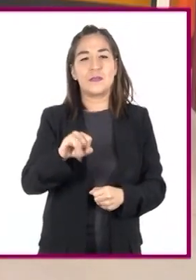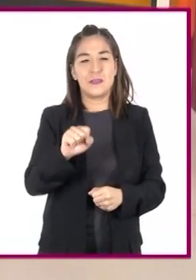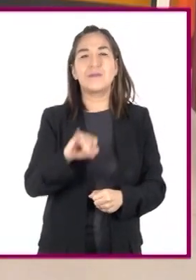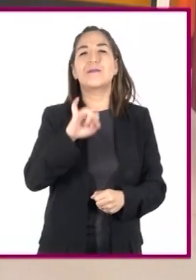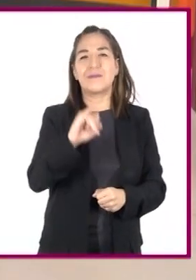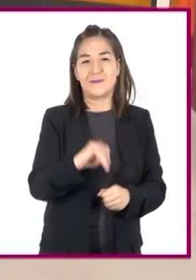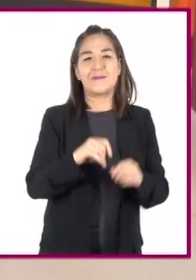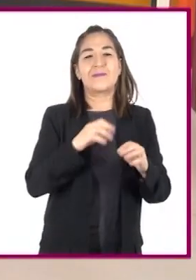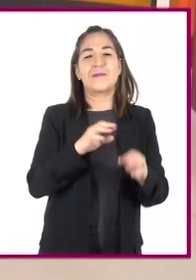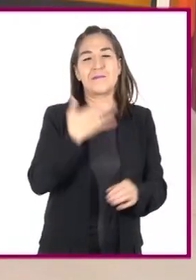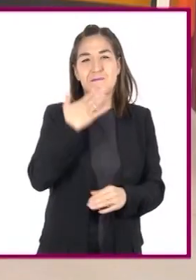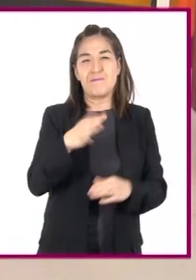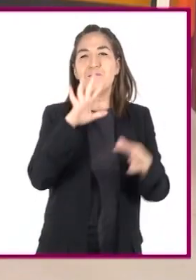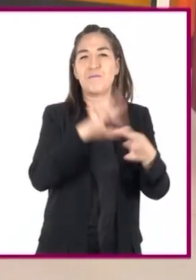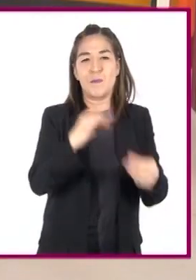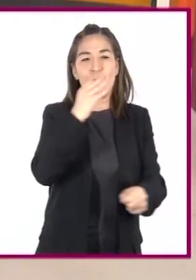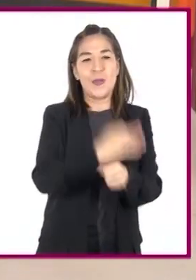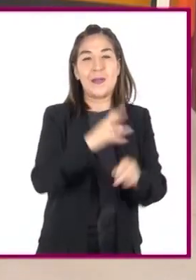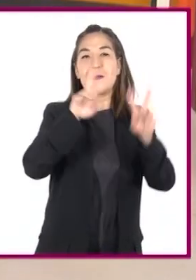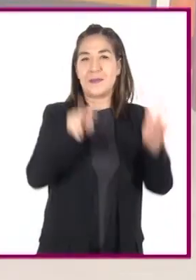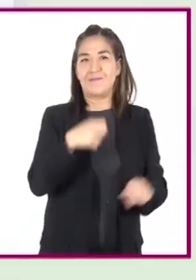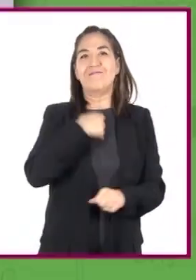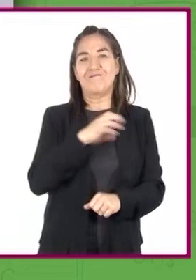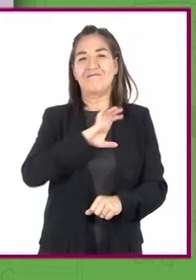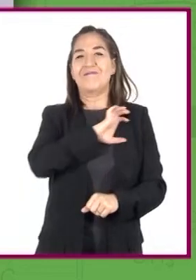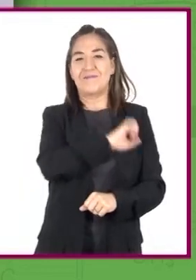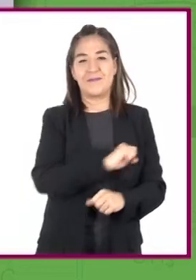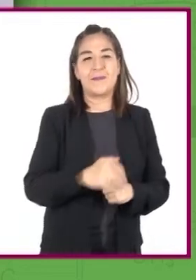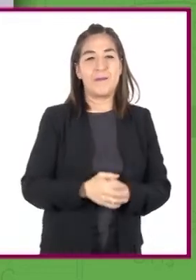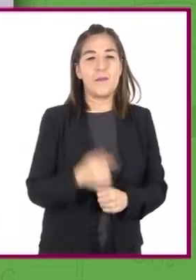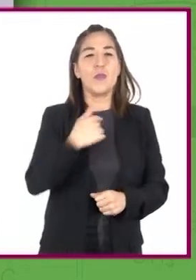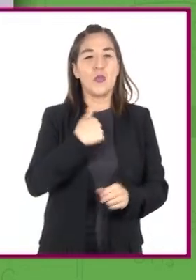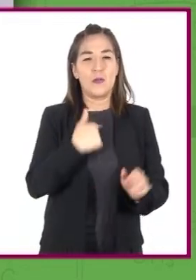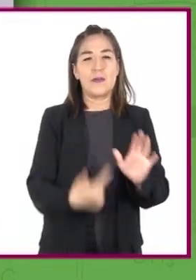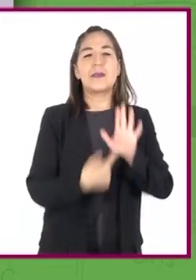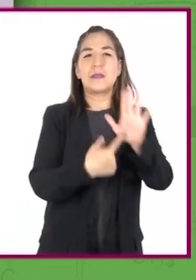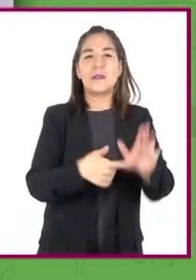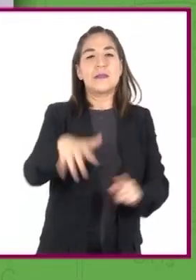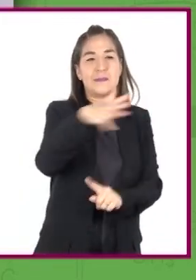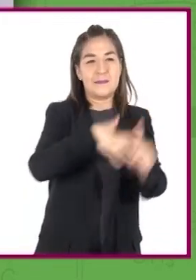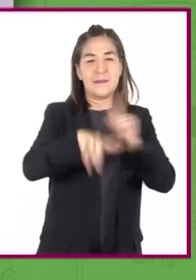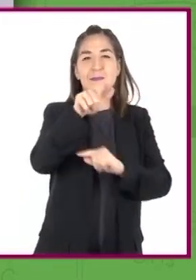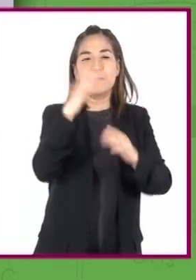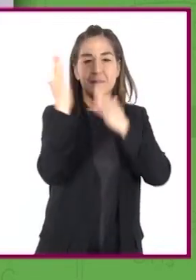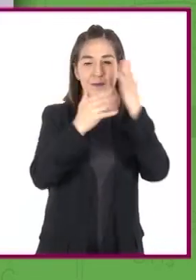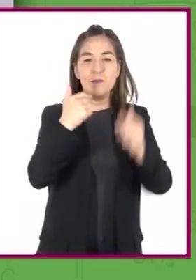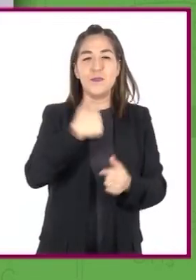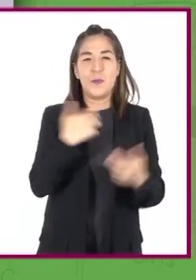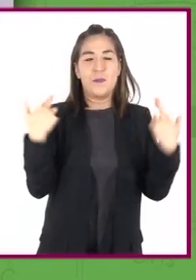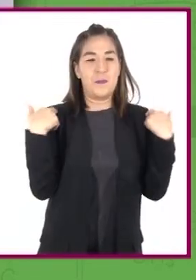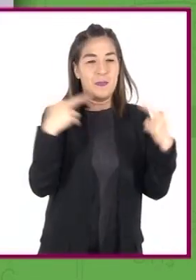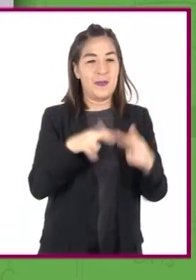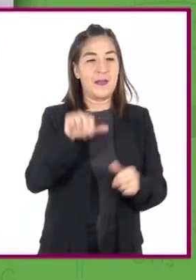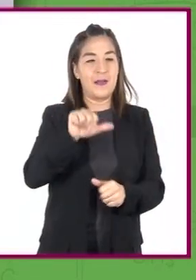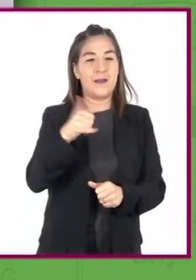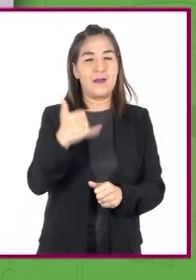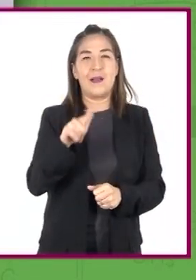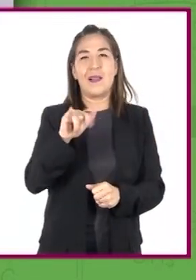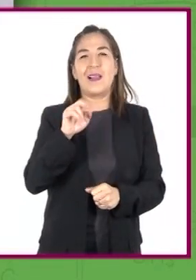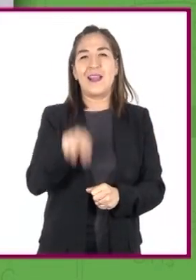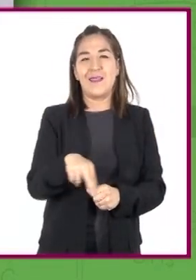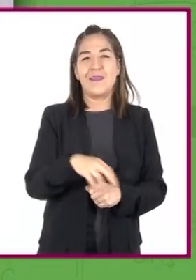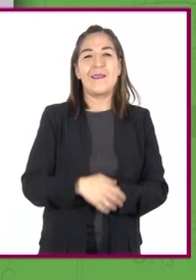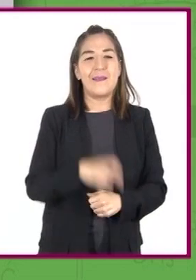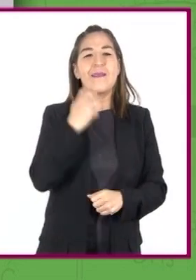Excelente, maestros. Este es uno de mis temas favoritos. Me presento con las y los estudiantes. Soy la maestra Ailín Stephanie. Es